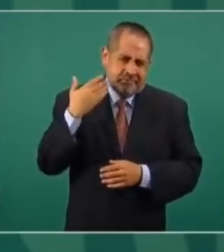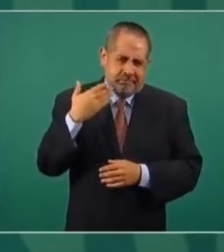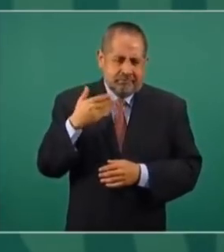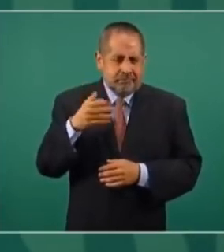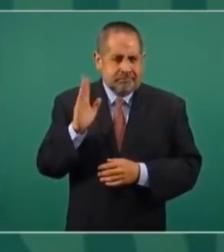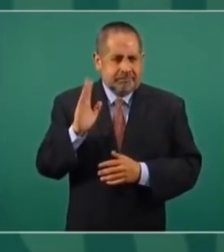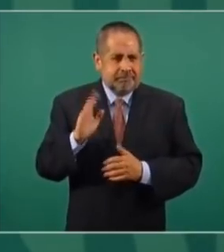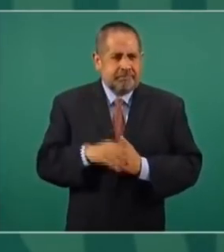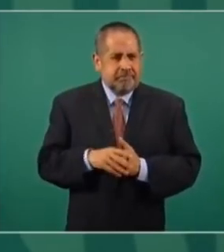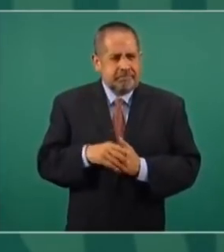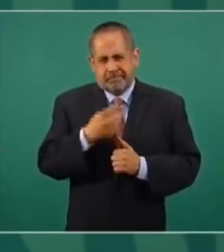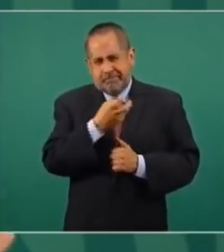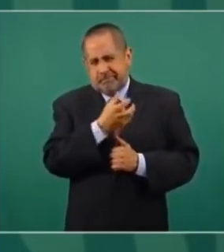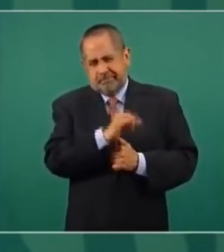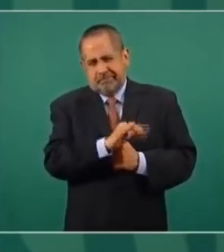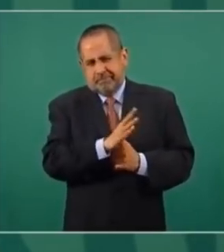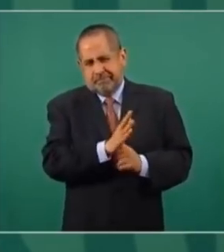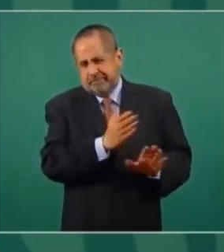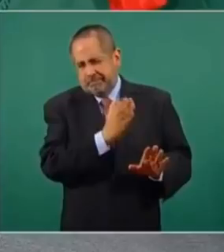esta actitud, ¿no?,